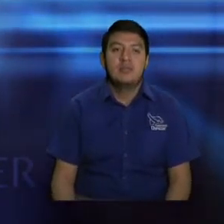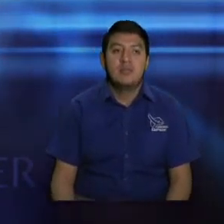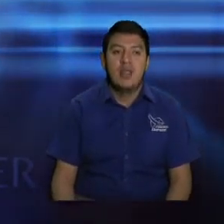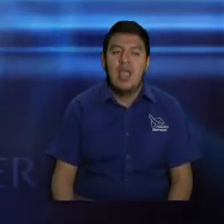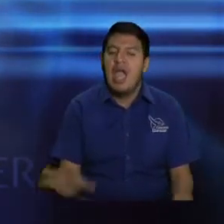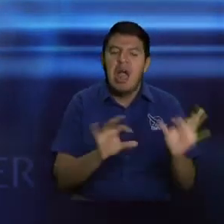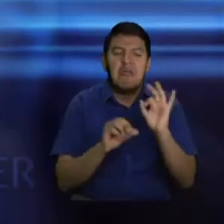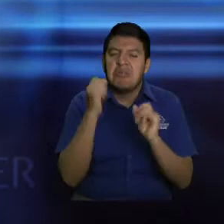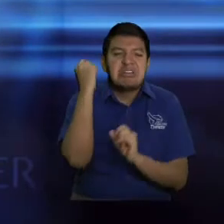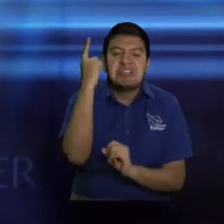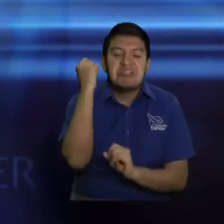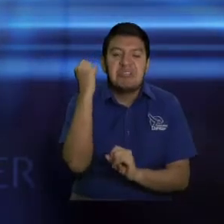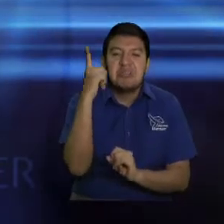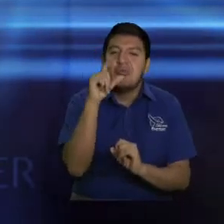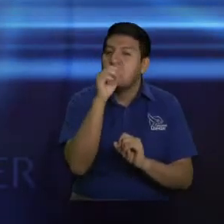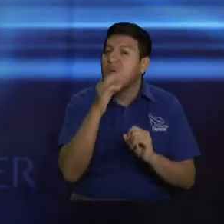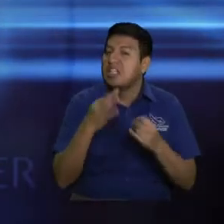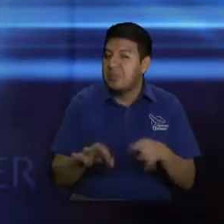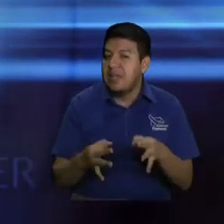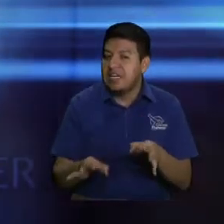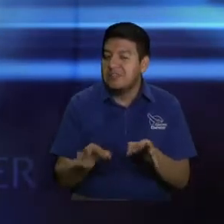se sobreentiende.